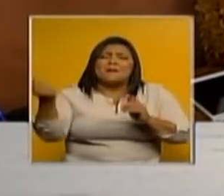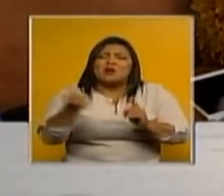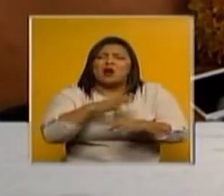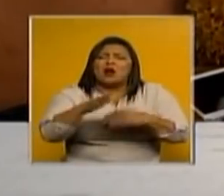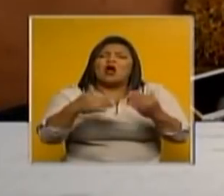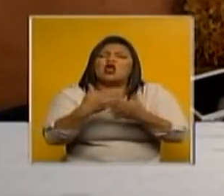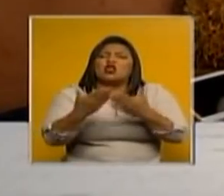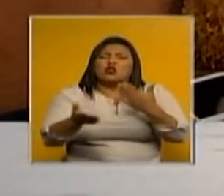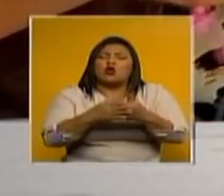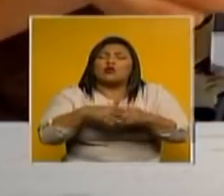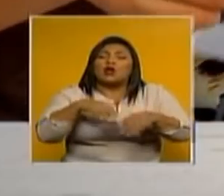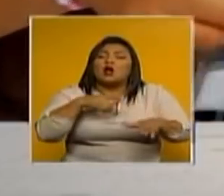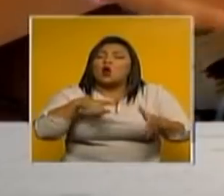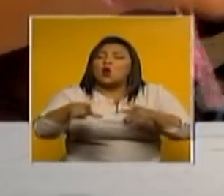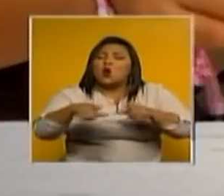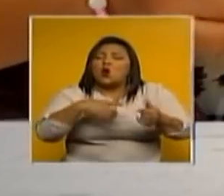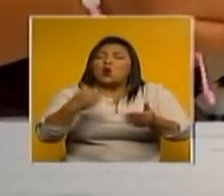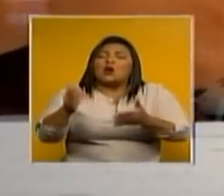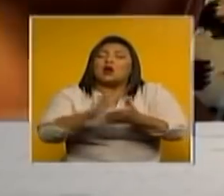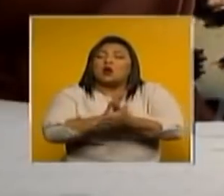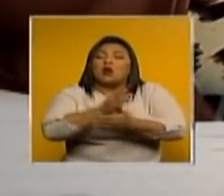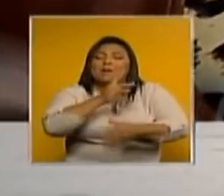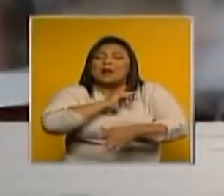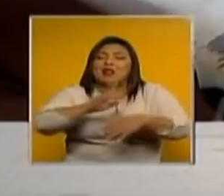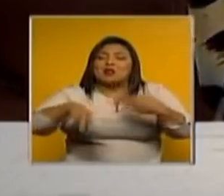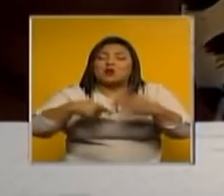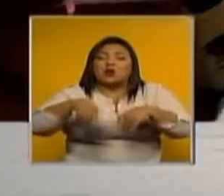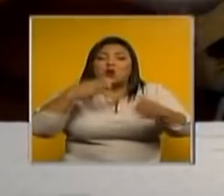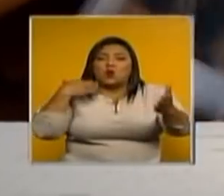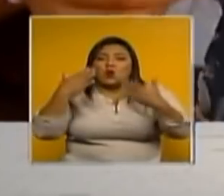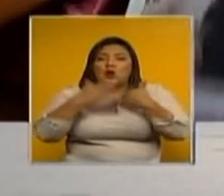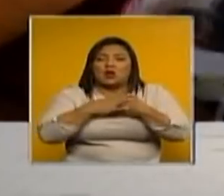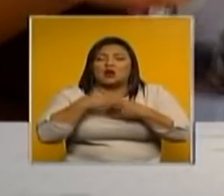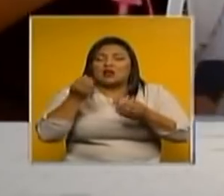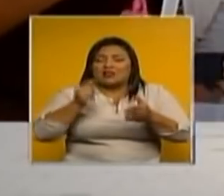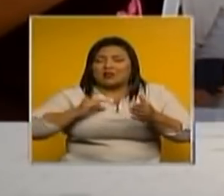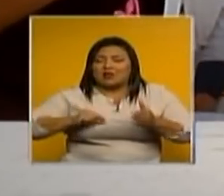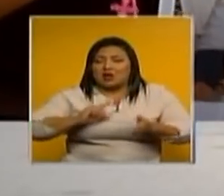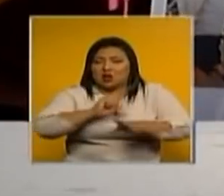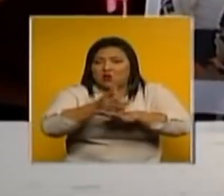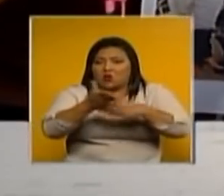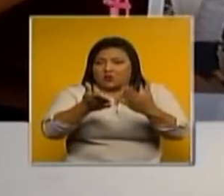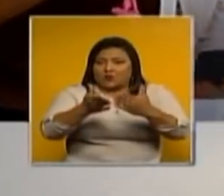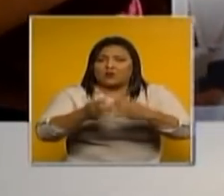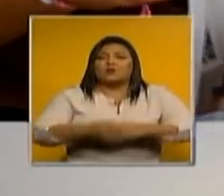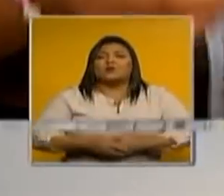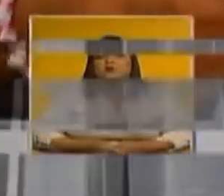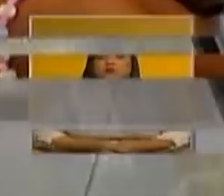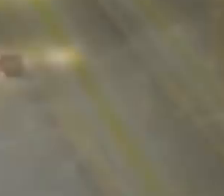y maltratado en un centro educativo particular aquí en Guayaquil. Ya les damos todos los detalles.